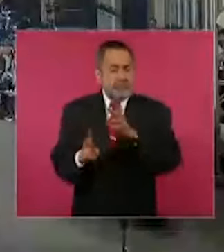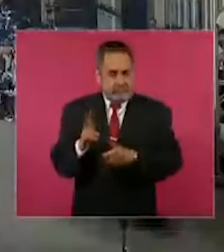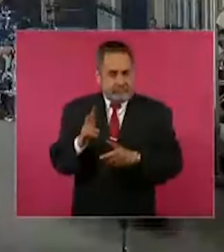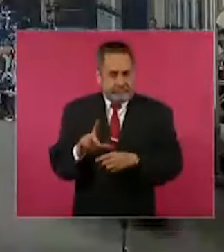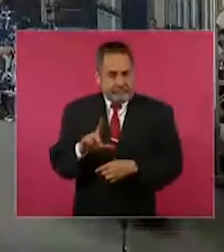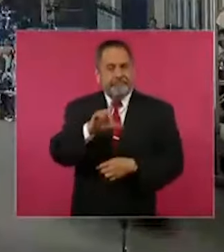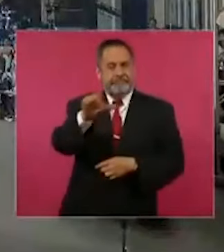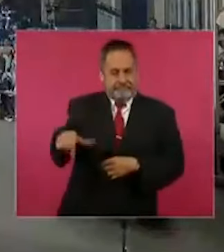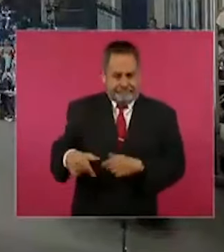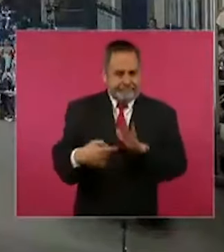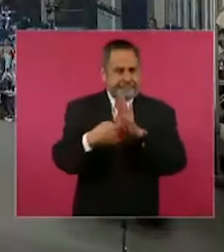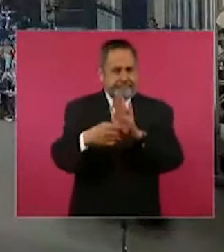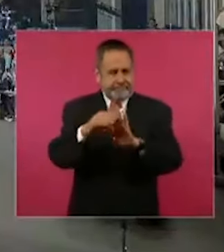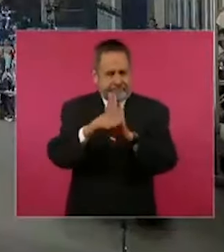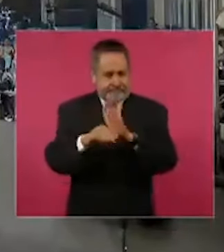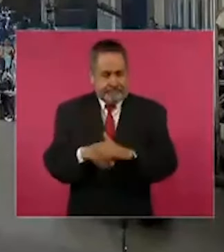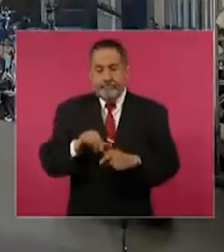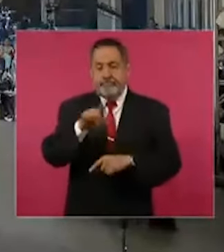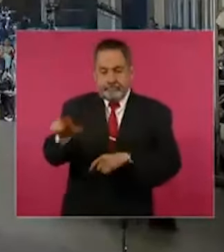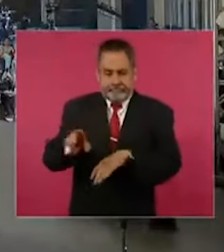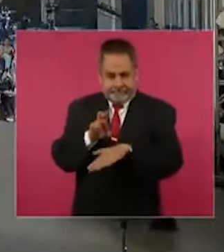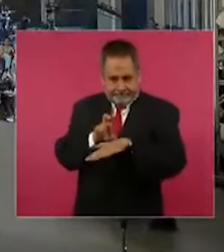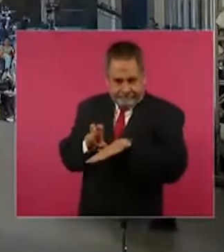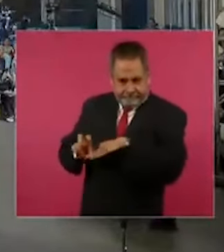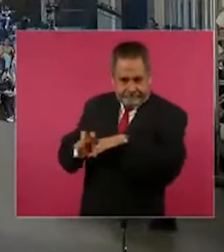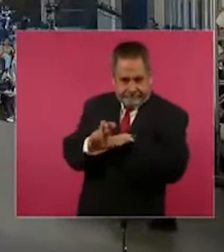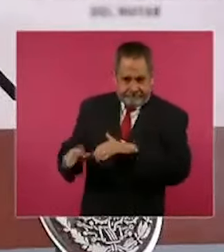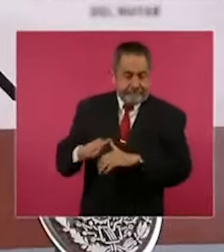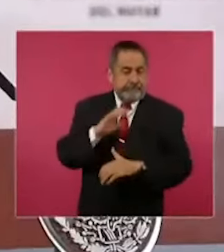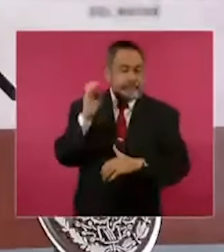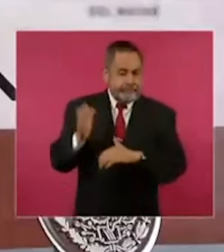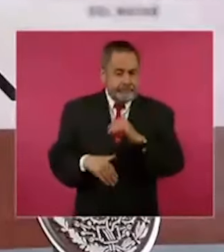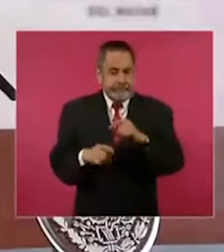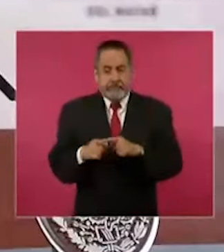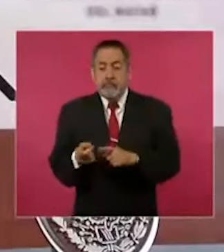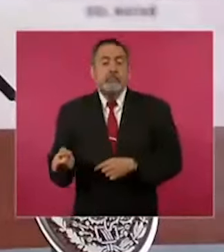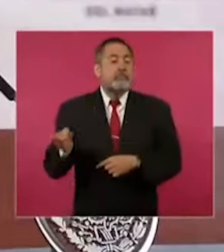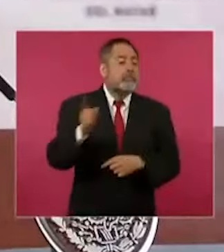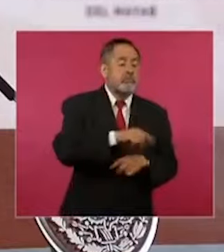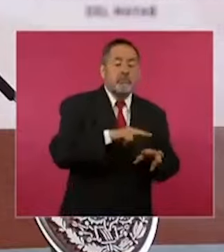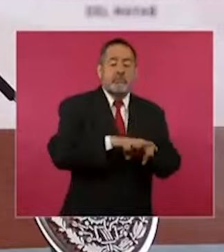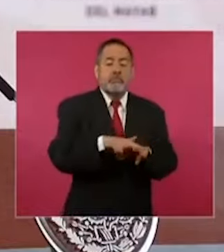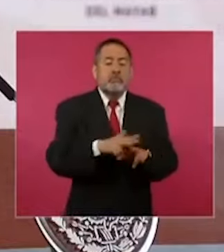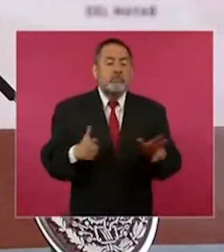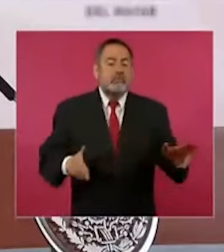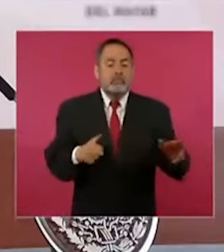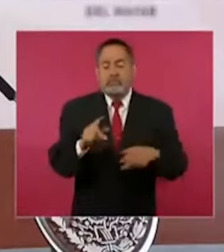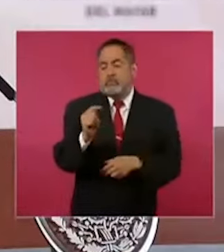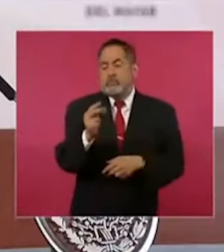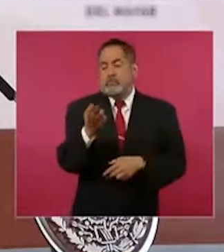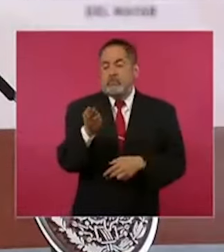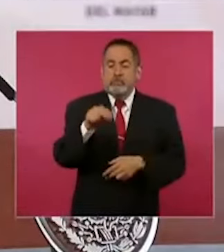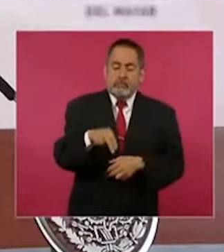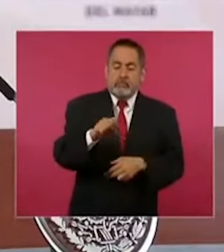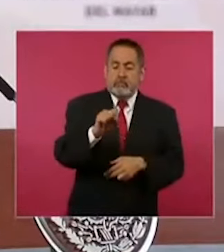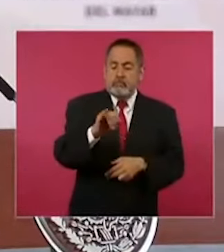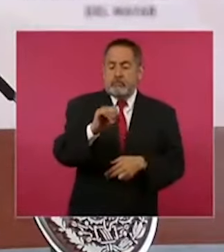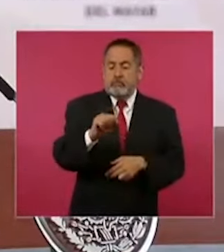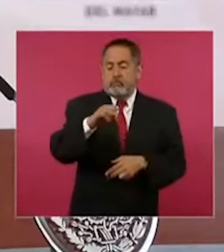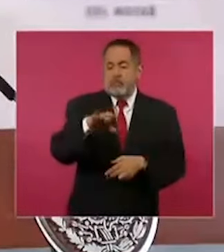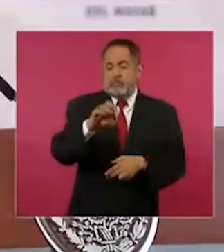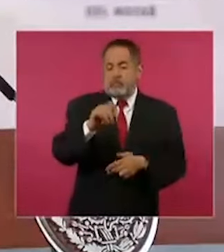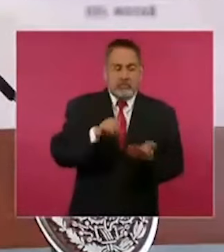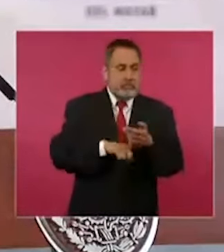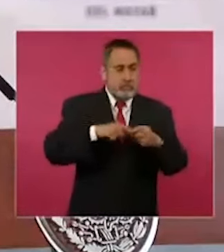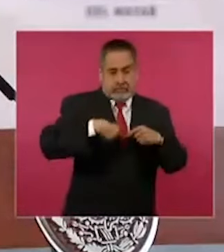pues bastante contento y durante la conferencia matutina Jorge Armando estuvo la secretaria de Seguridad Ciudadana rosaisela Rodríguez y